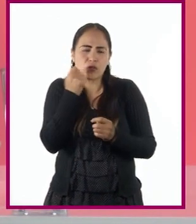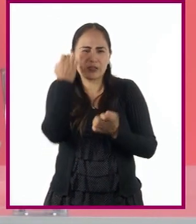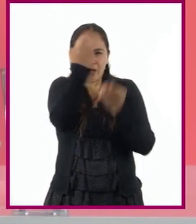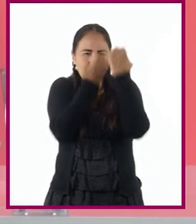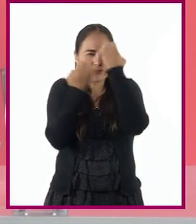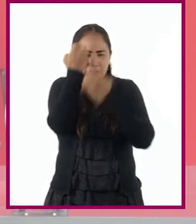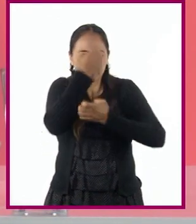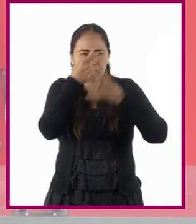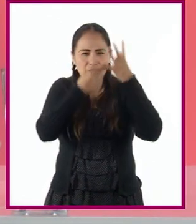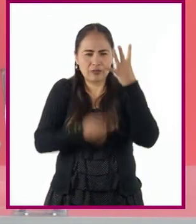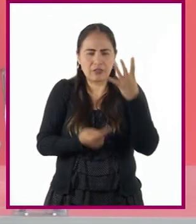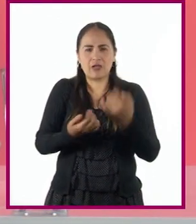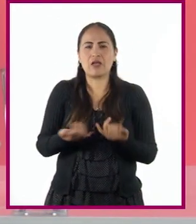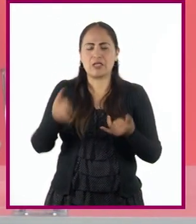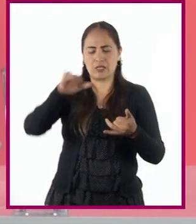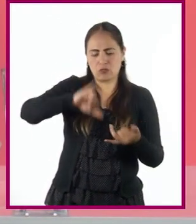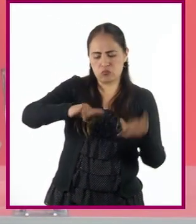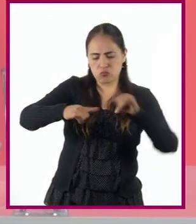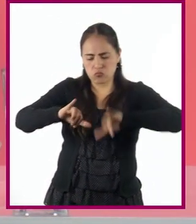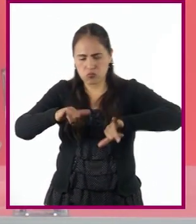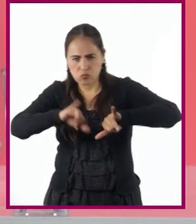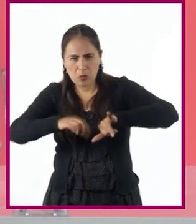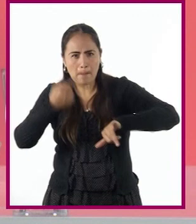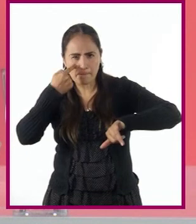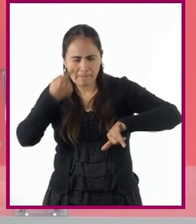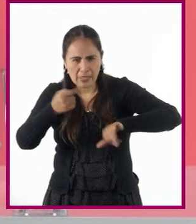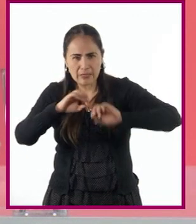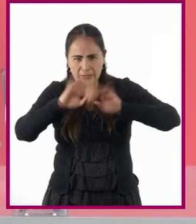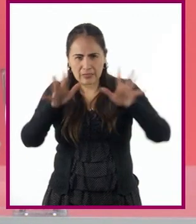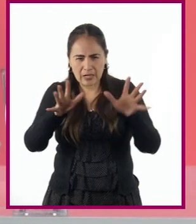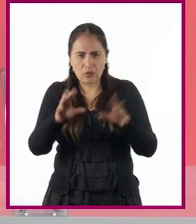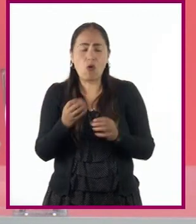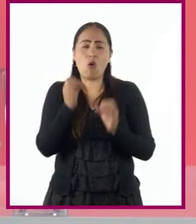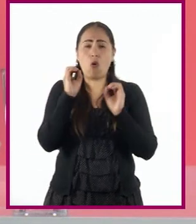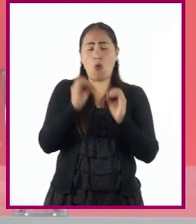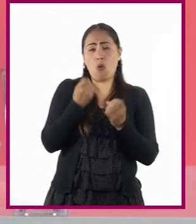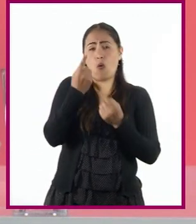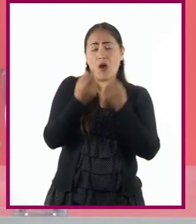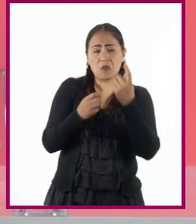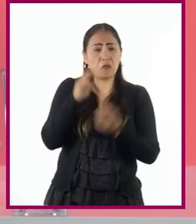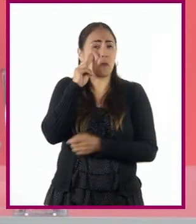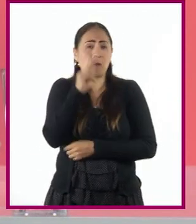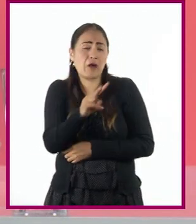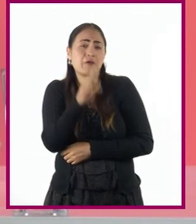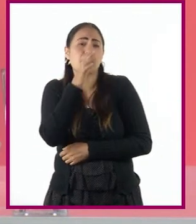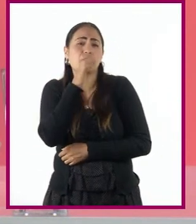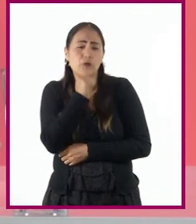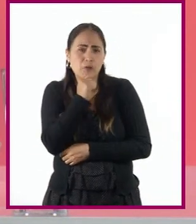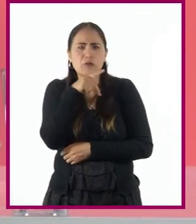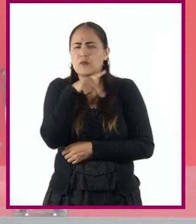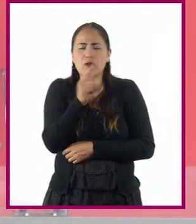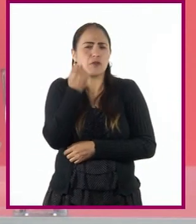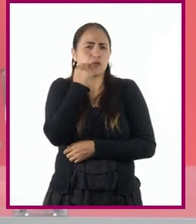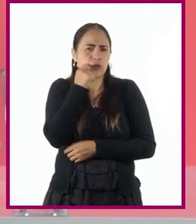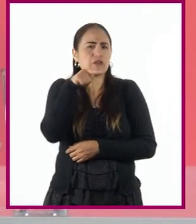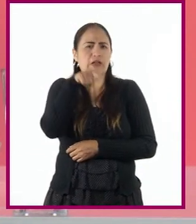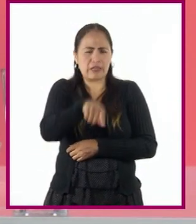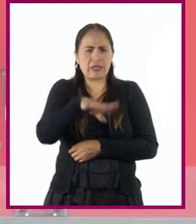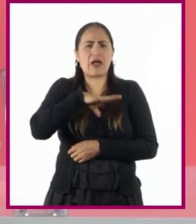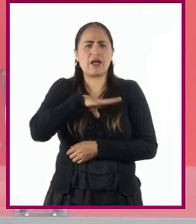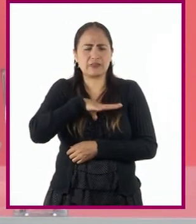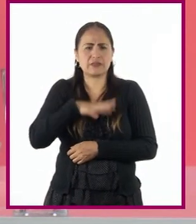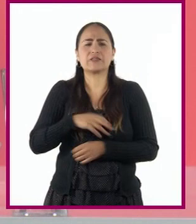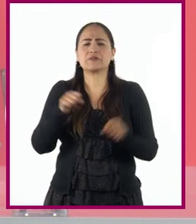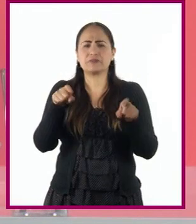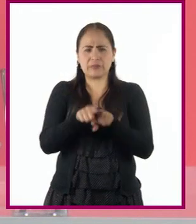las reacciones químicas que se producen cambios observables y las que no lo producen, pero que aún así se llevan a cabo, así como a